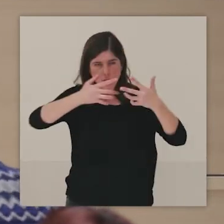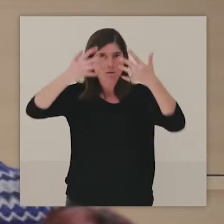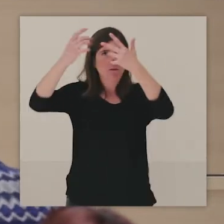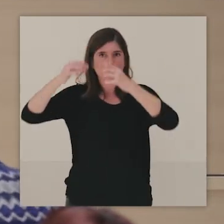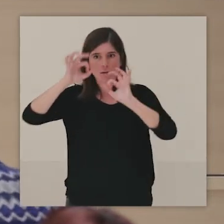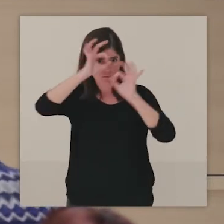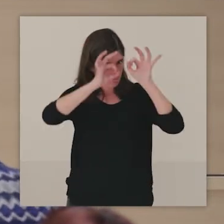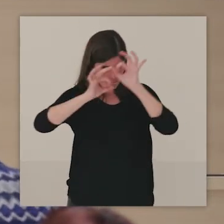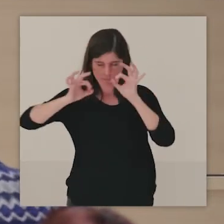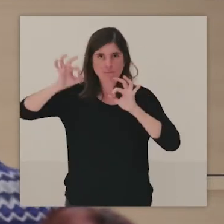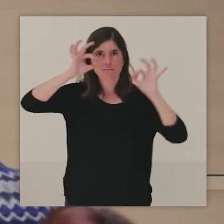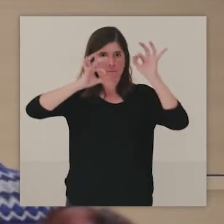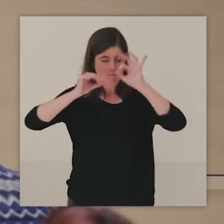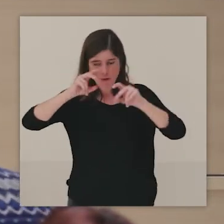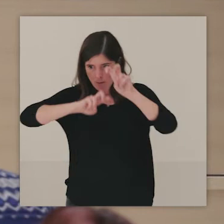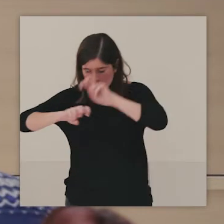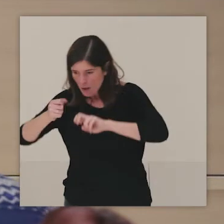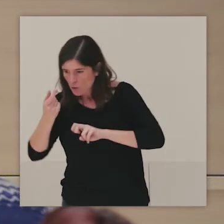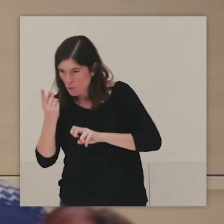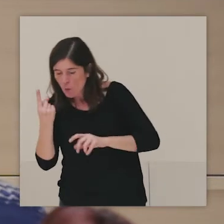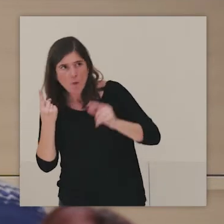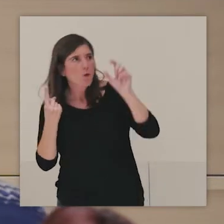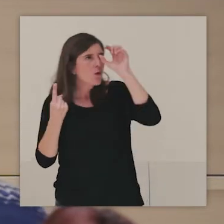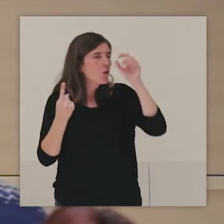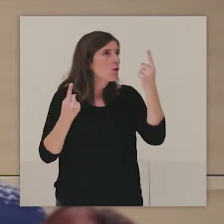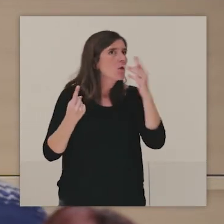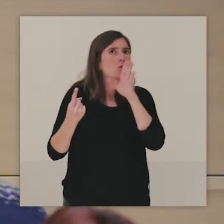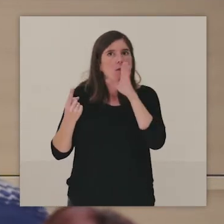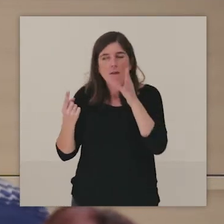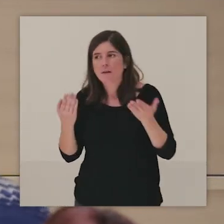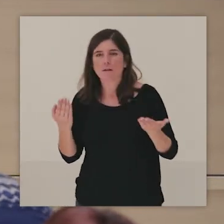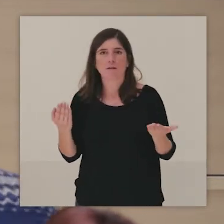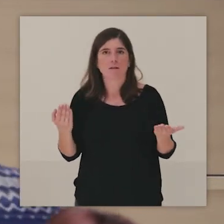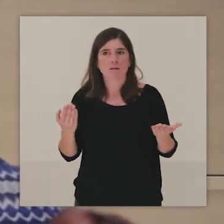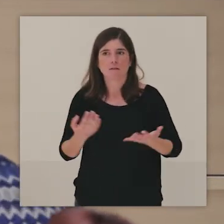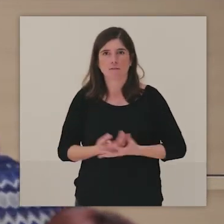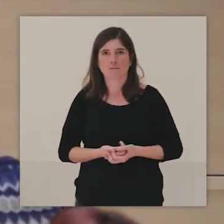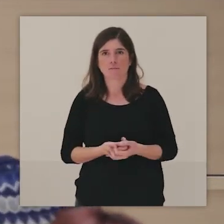cual encima te obliga a decir, a ver, ¿cuál es la 1? Uy, es que no veo el 1, madre mía.